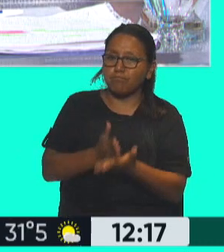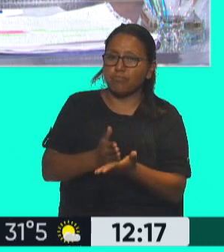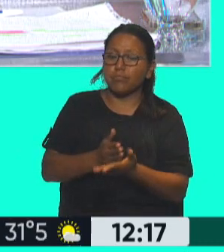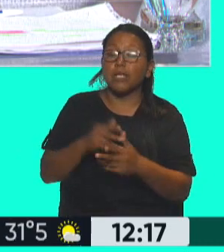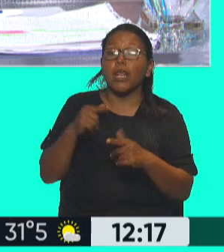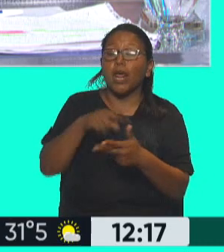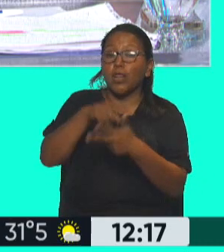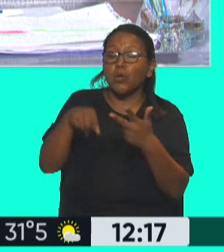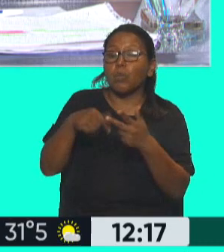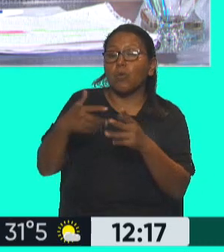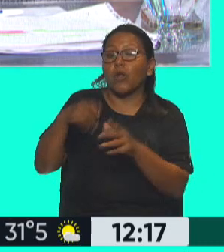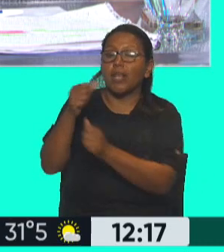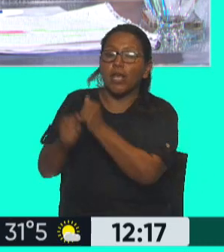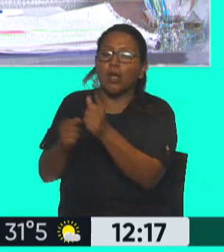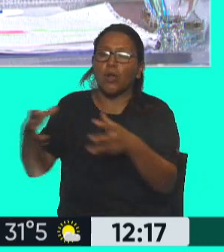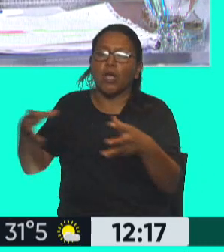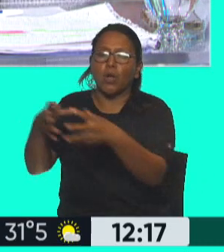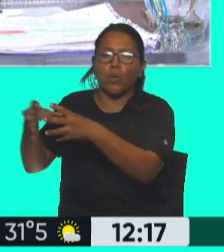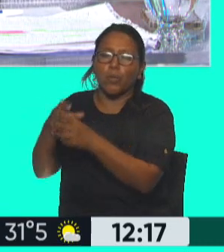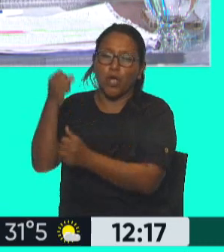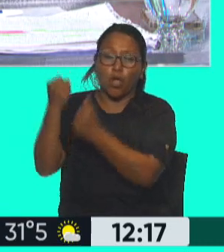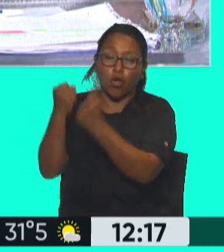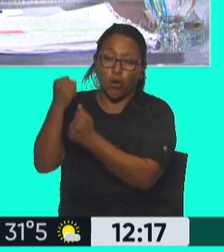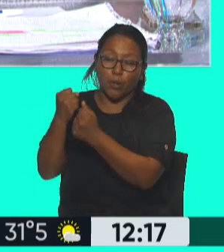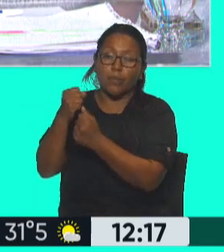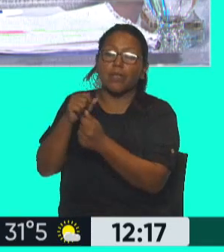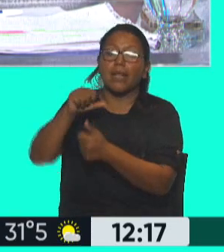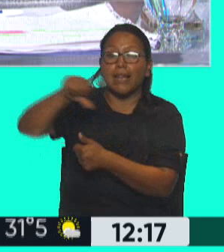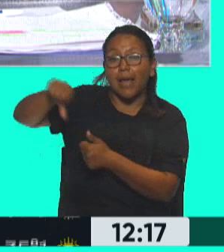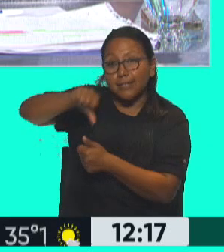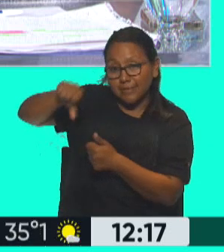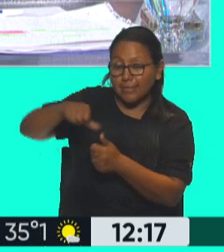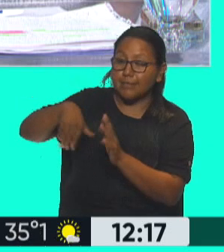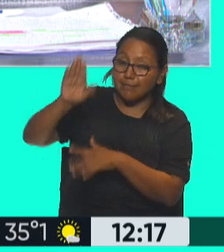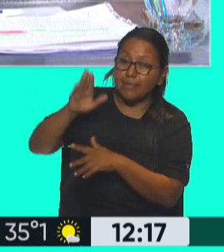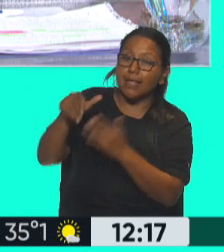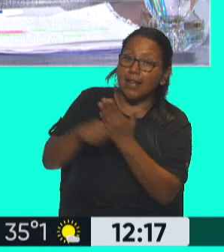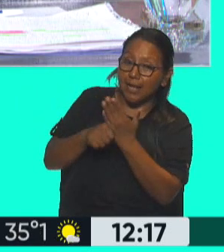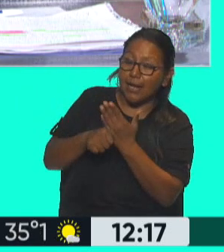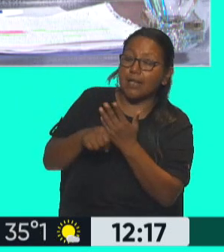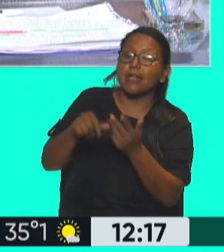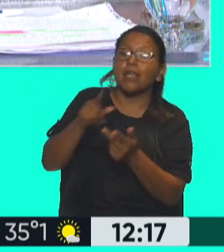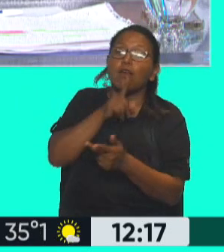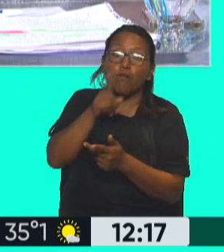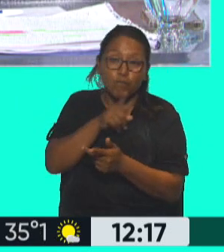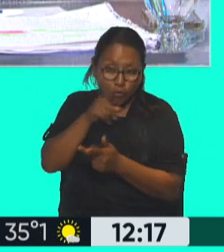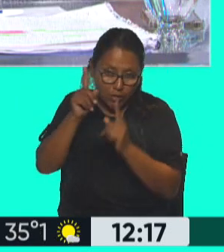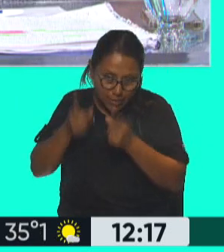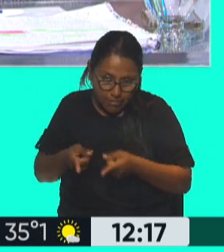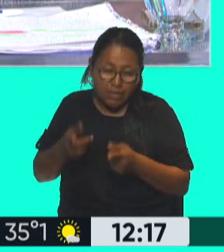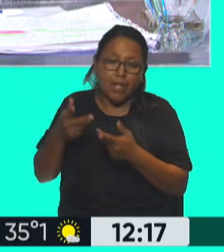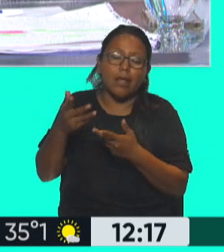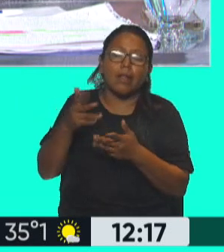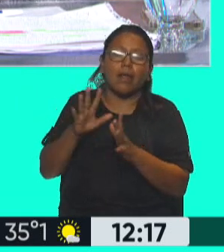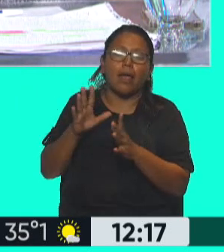están dominados por grandes grupos económicos, fundamentalmente el tema del aceite y fundamentalmente el tema de la carne. El tema de la fruta también hay una